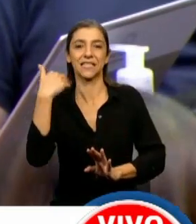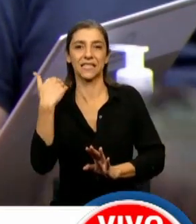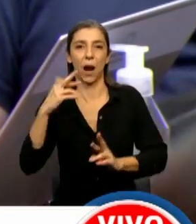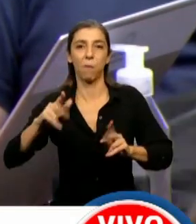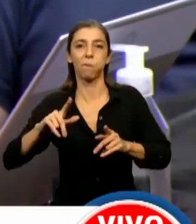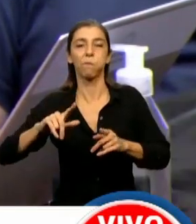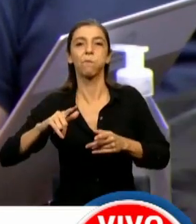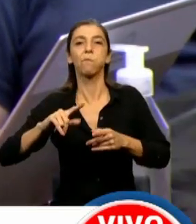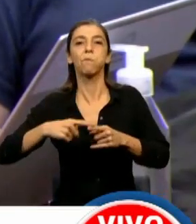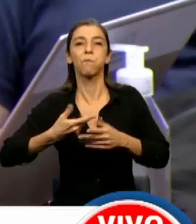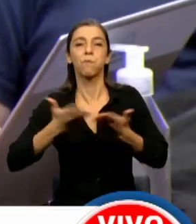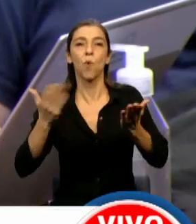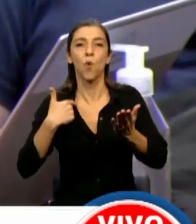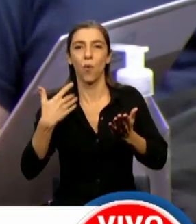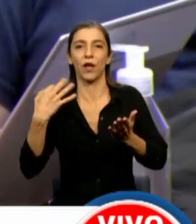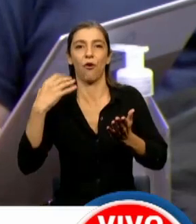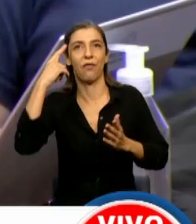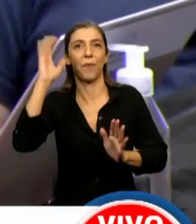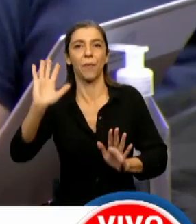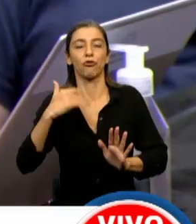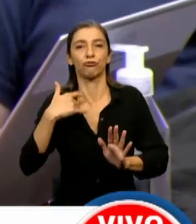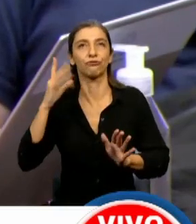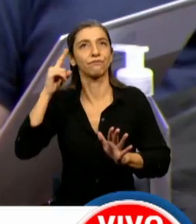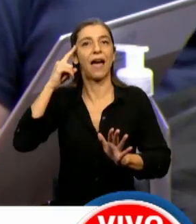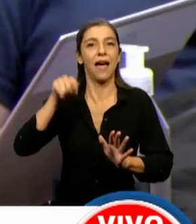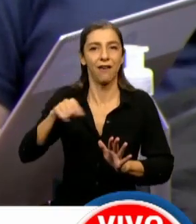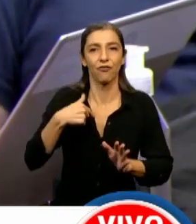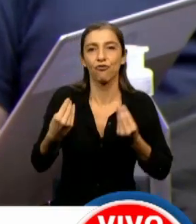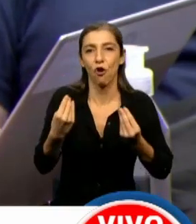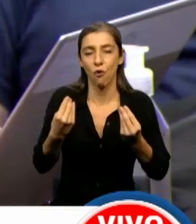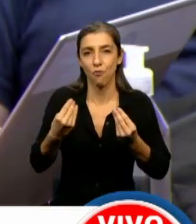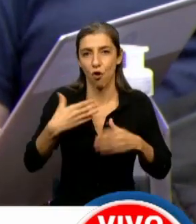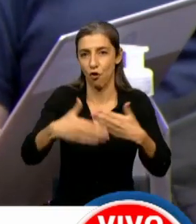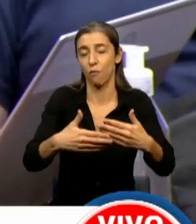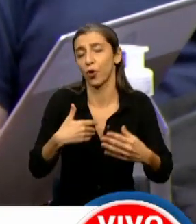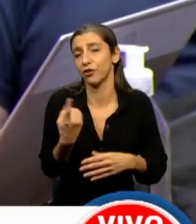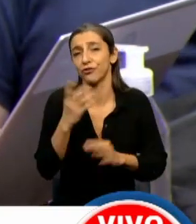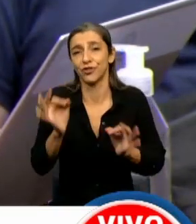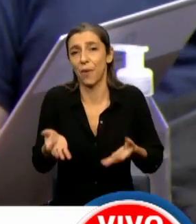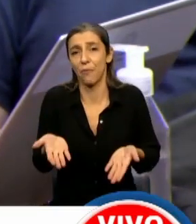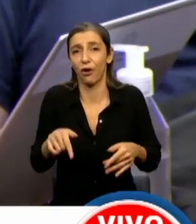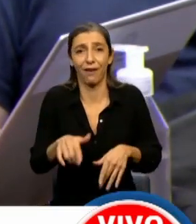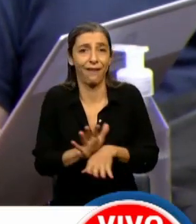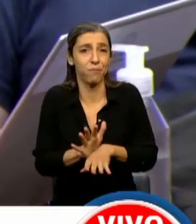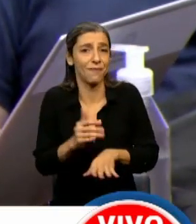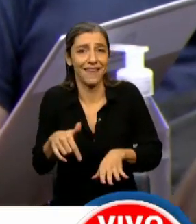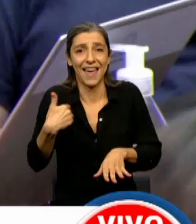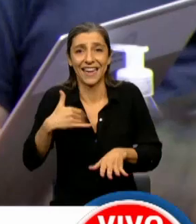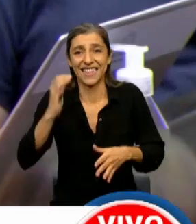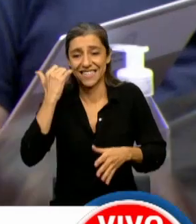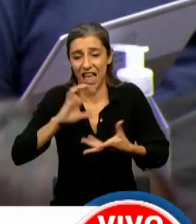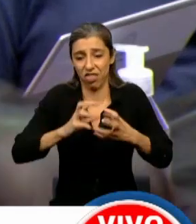tratar, no de evitar que se produzca un daño económico y social en la Argentina, cosa que era inevitable, sino de tratar de amortiguar,